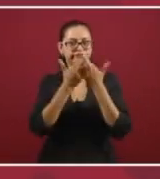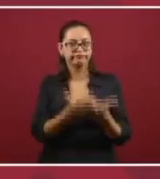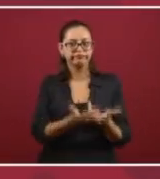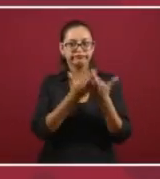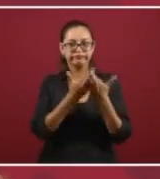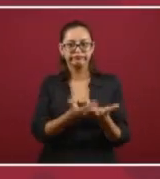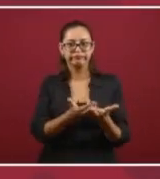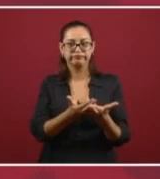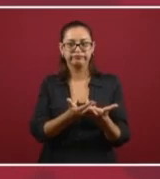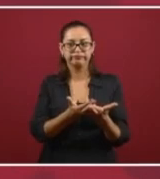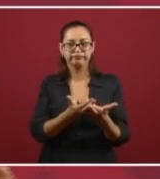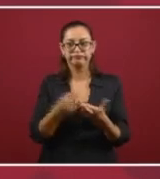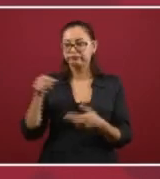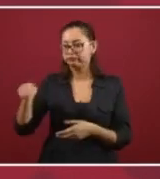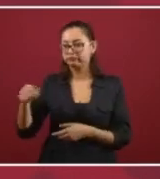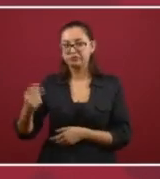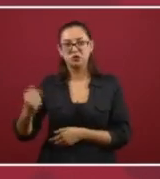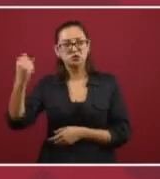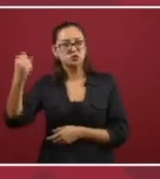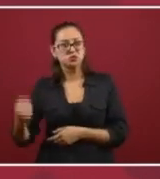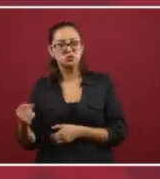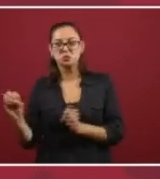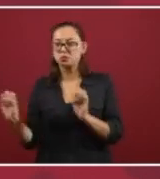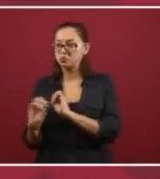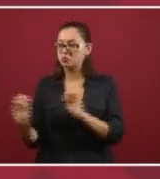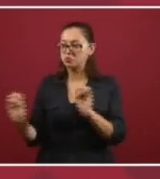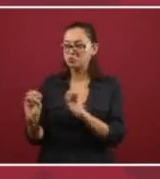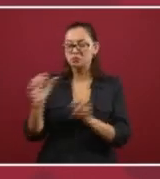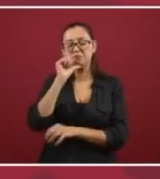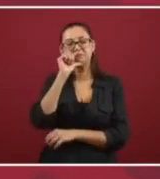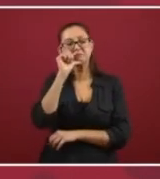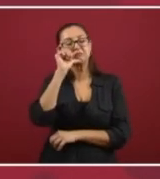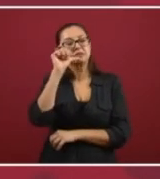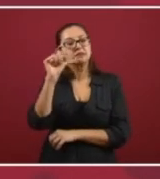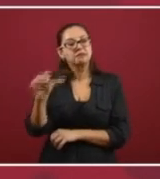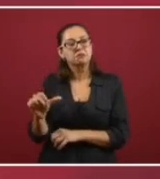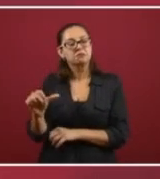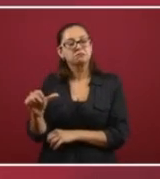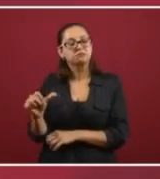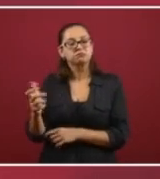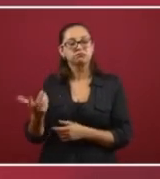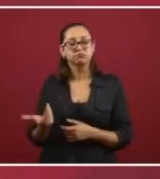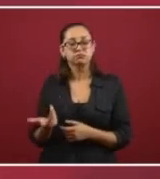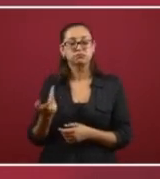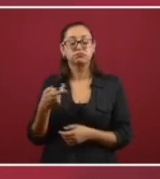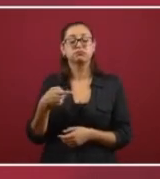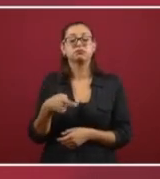y no creció el sur. En cuanto a la violencia de género, el